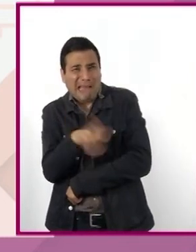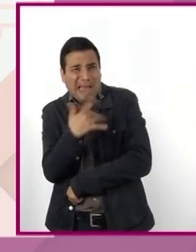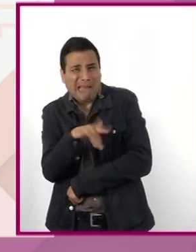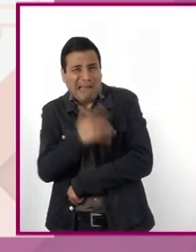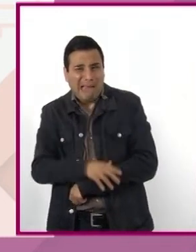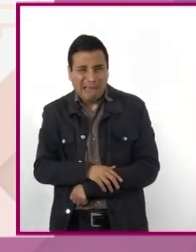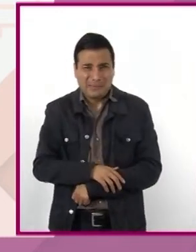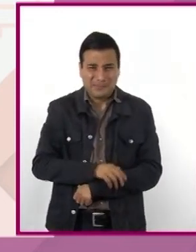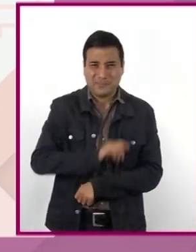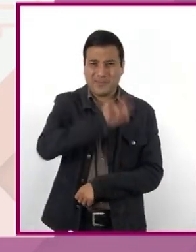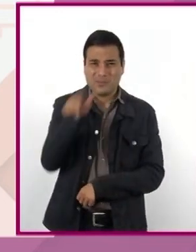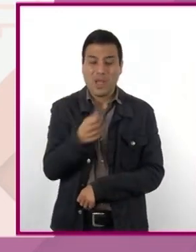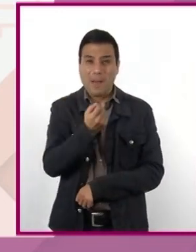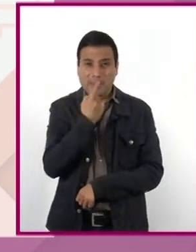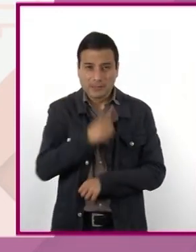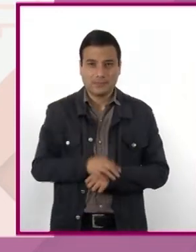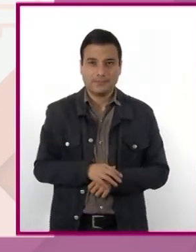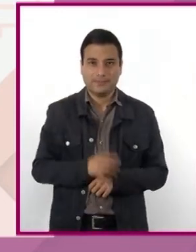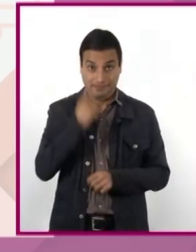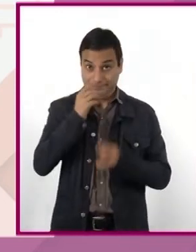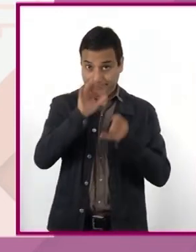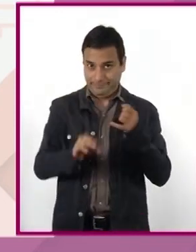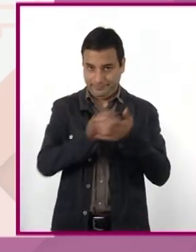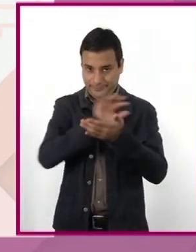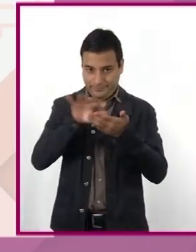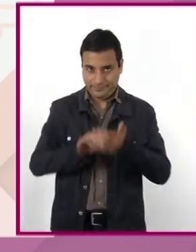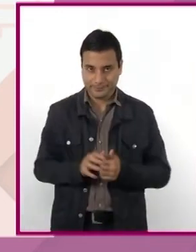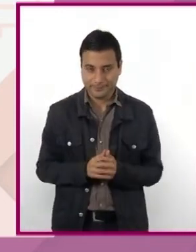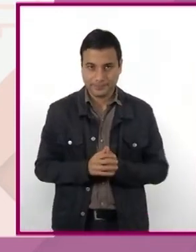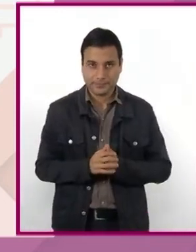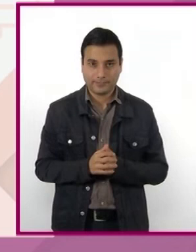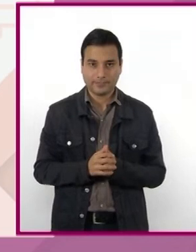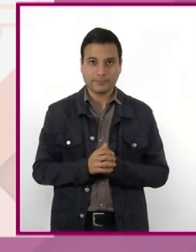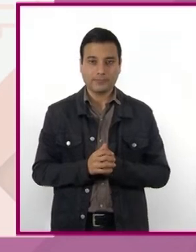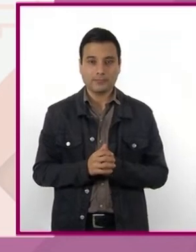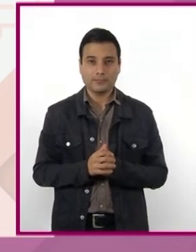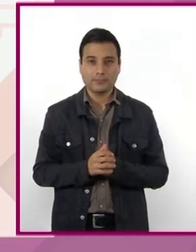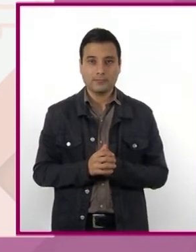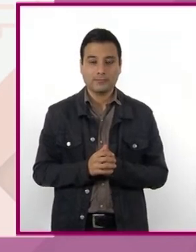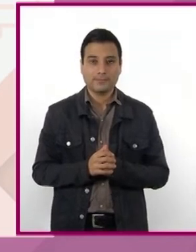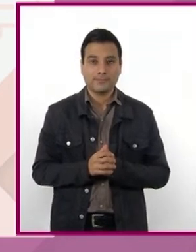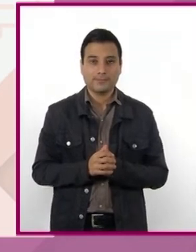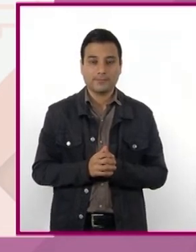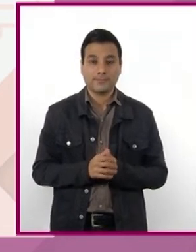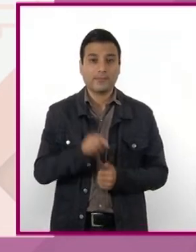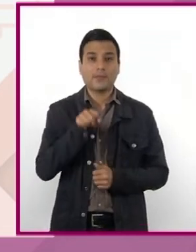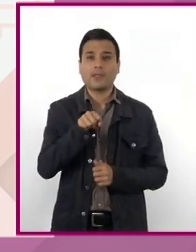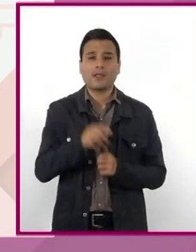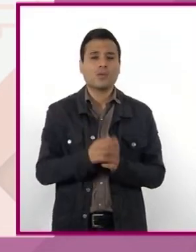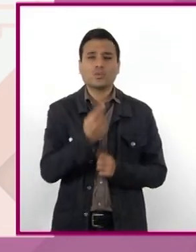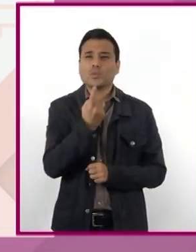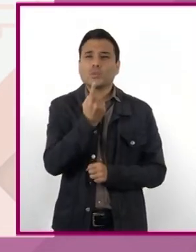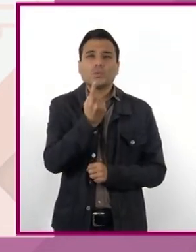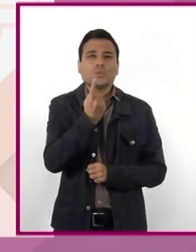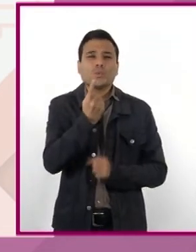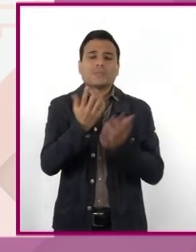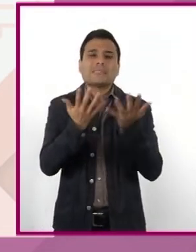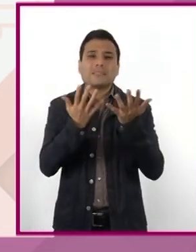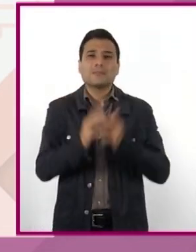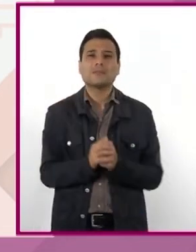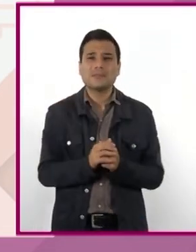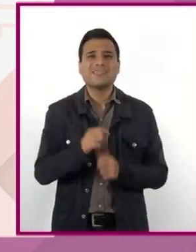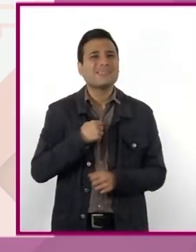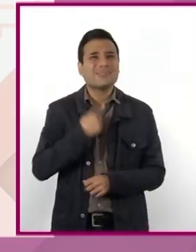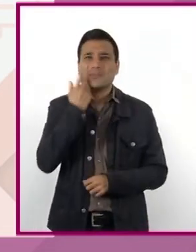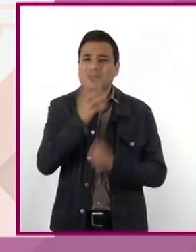por favor? Claro, maestra. Pero en esos momentos solo le rogaban una cosa. Déjame seguir con mi